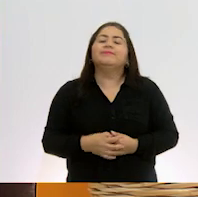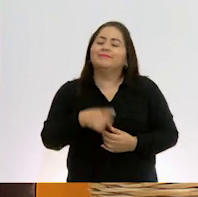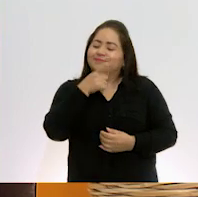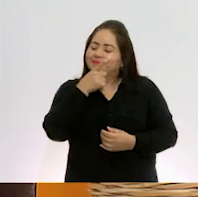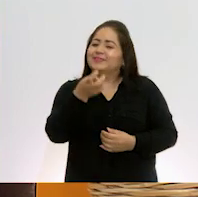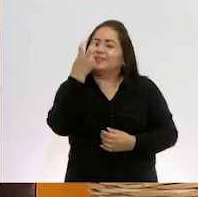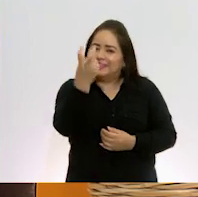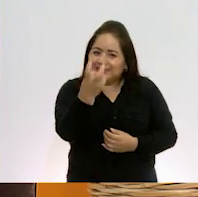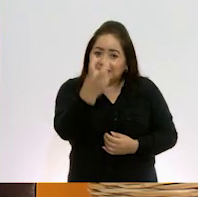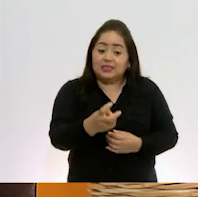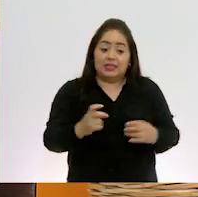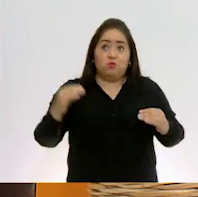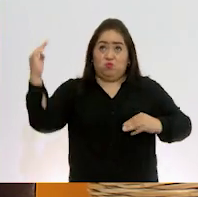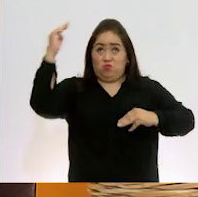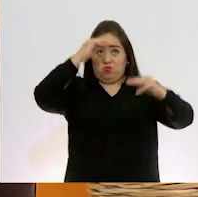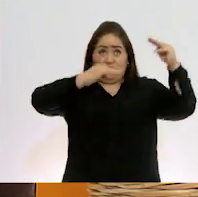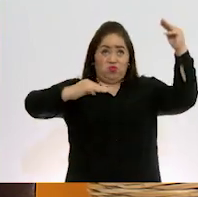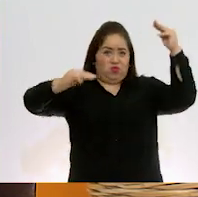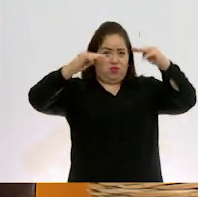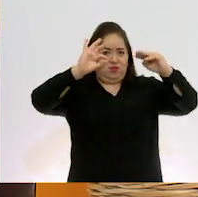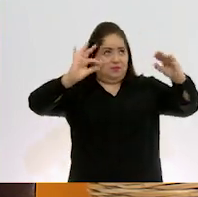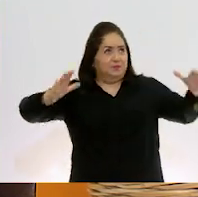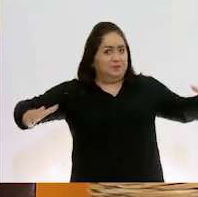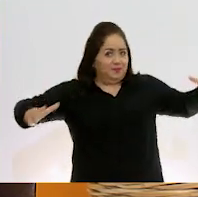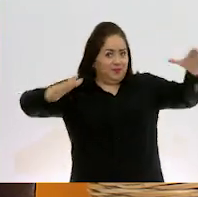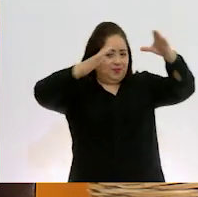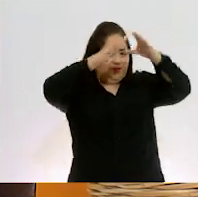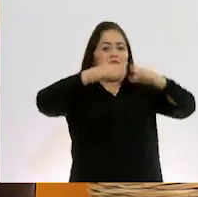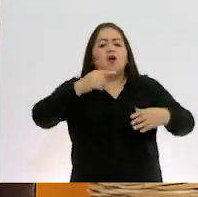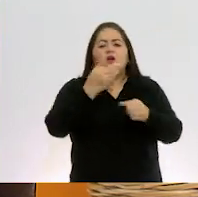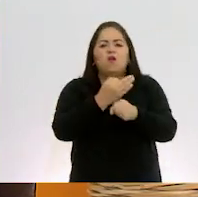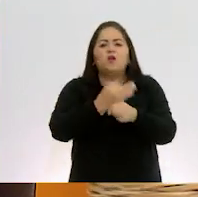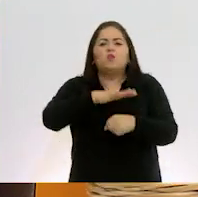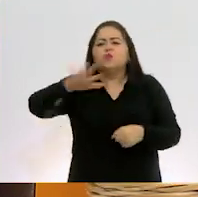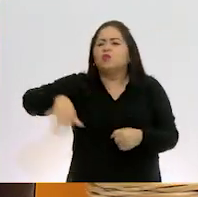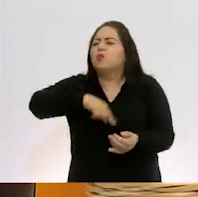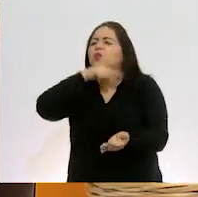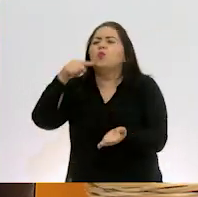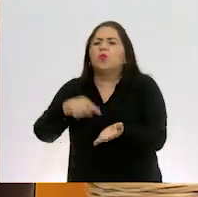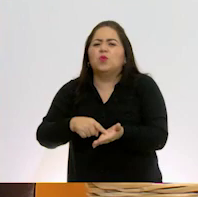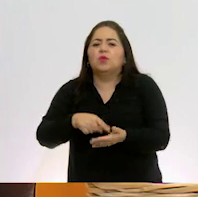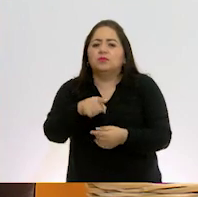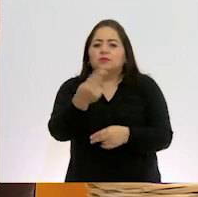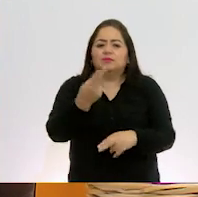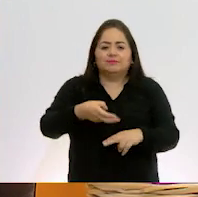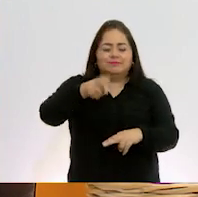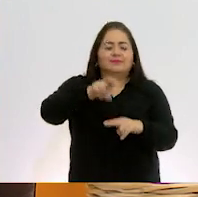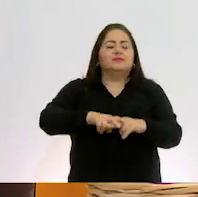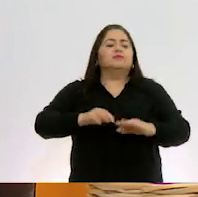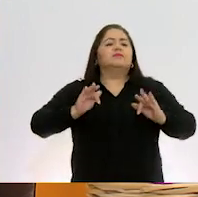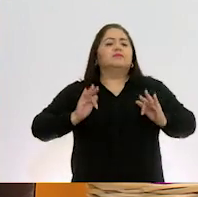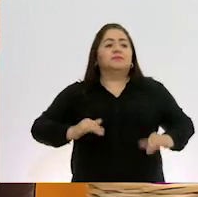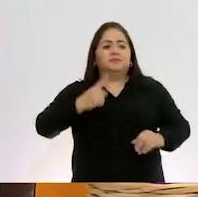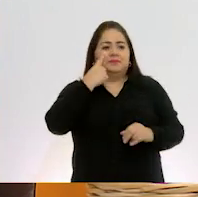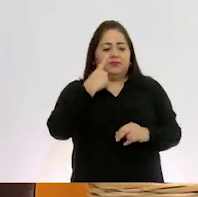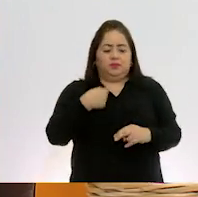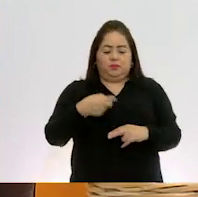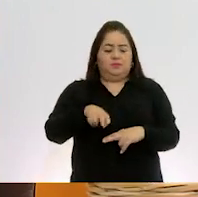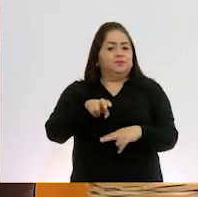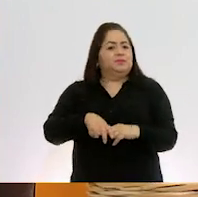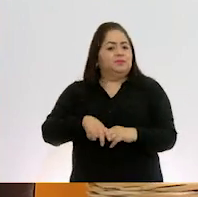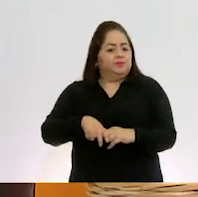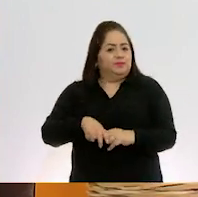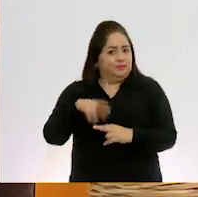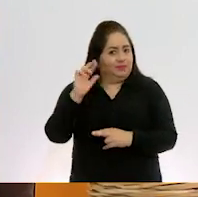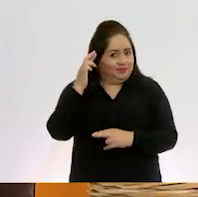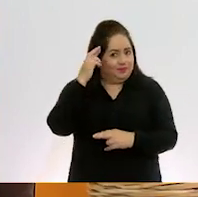¡Exactamente! Una montaña es firme. Entonces, vamos a buscar un lugar cómodo. Me voy a sentar, ¿de